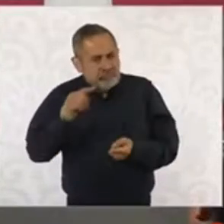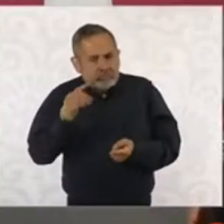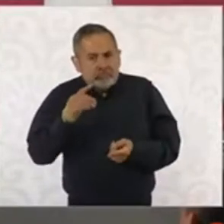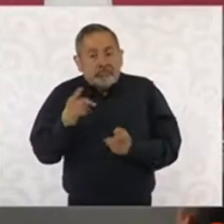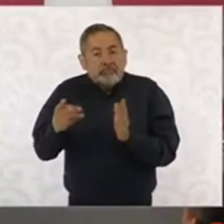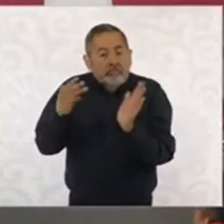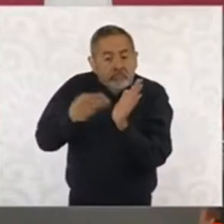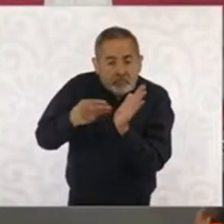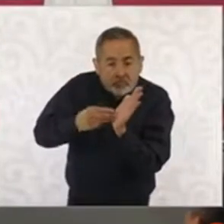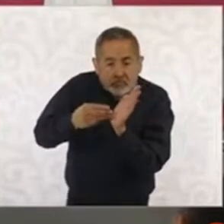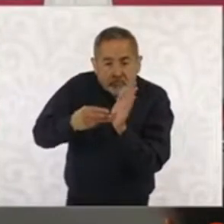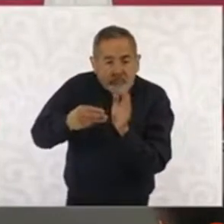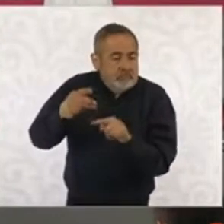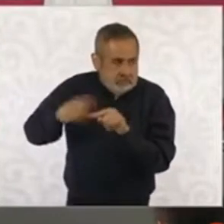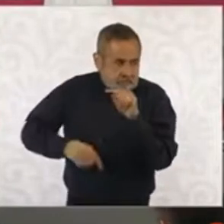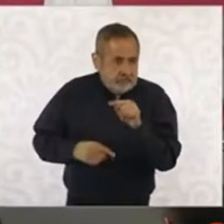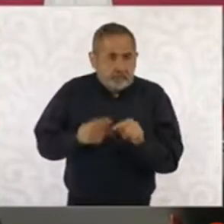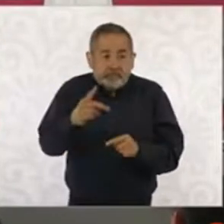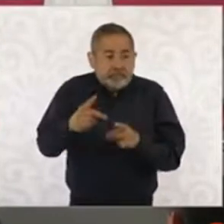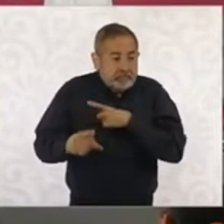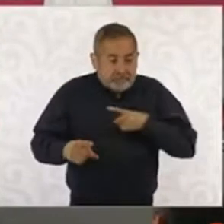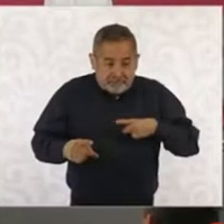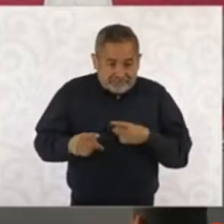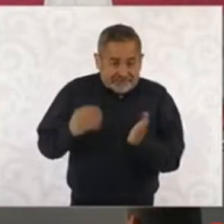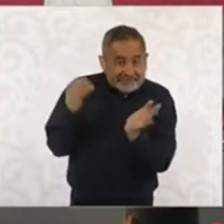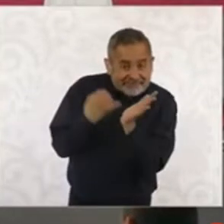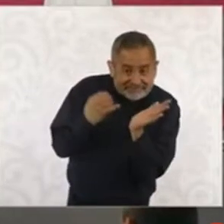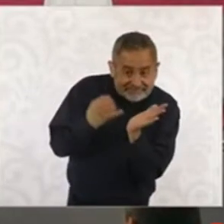Pero lo que dice la ley.